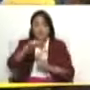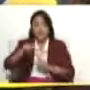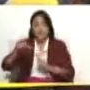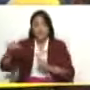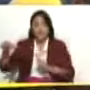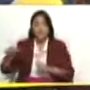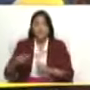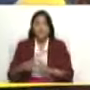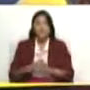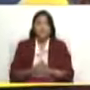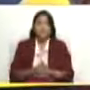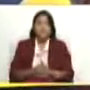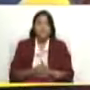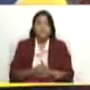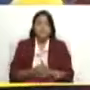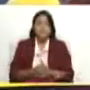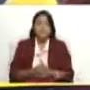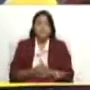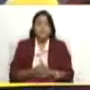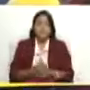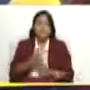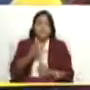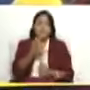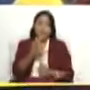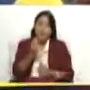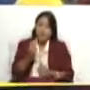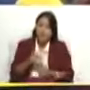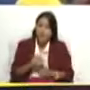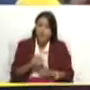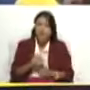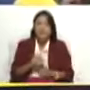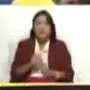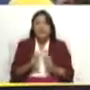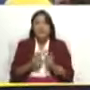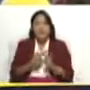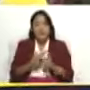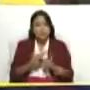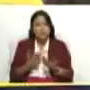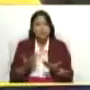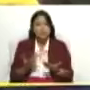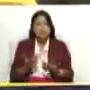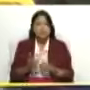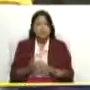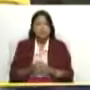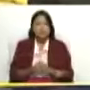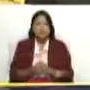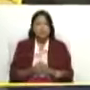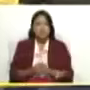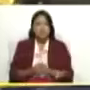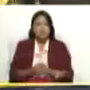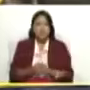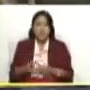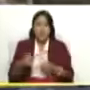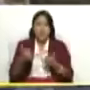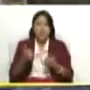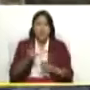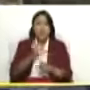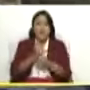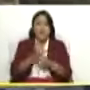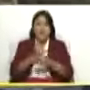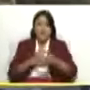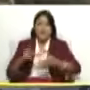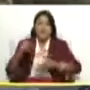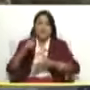república que no pudieron quizás romper algún récord pudieron de alguna manera tener la posibilidad de hacerlo en estos juegos panamericanos tienen